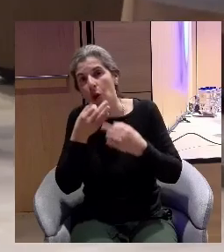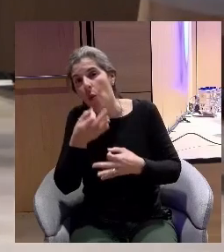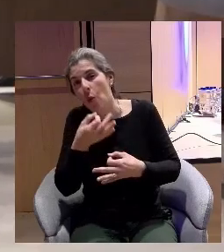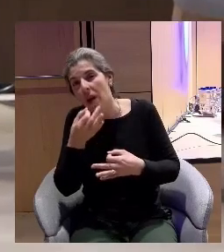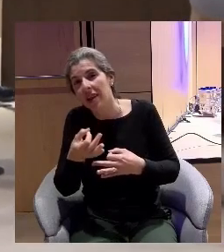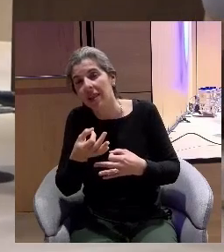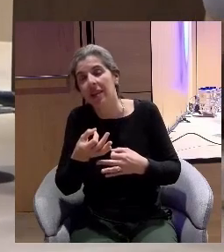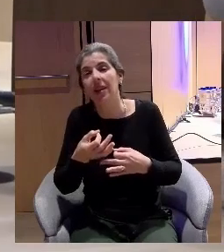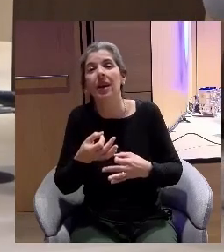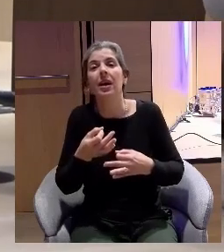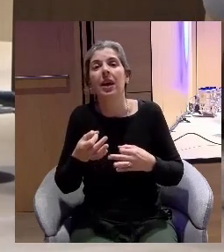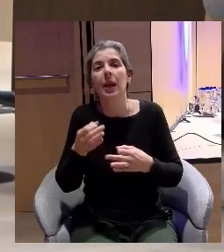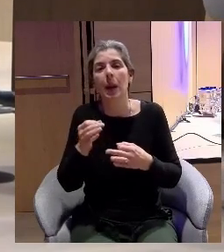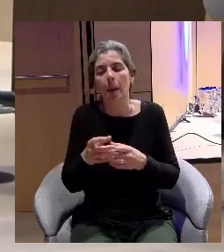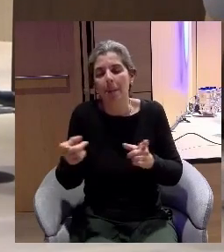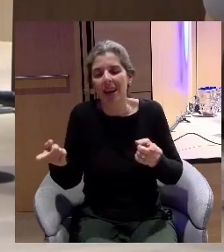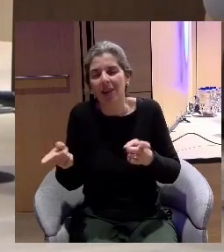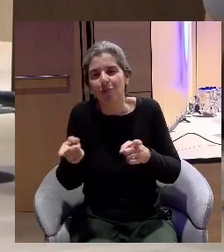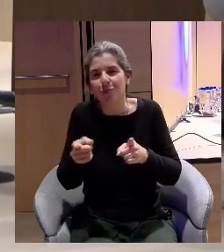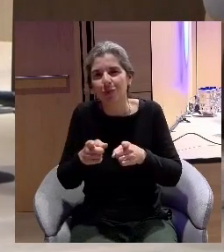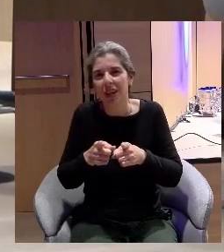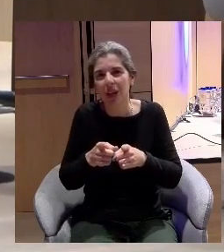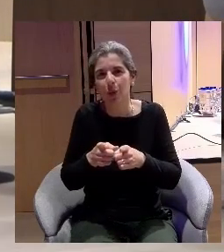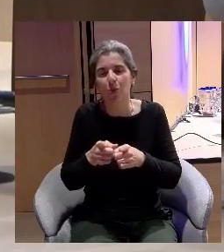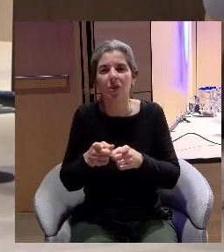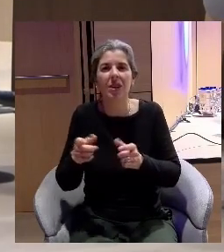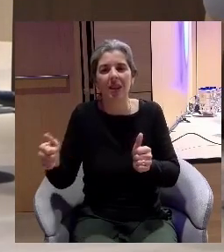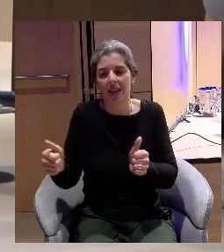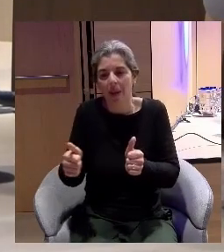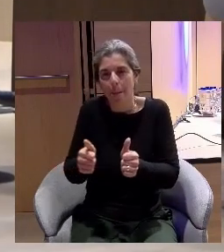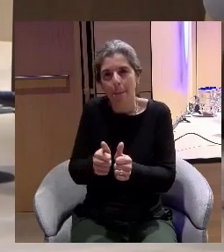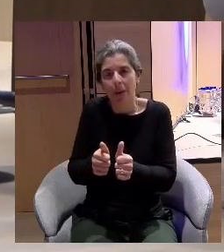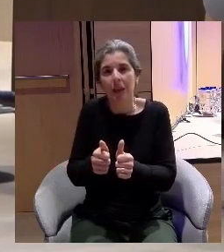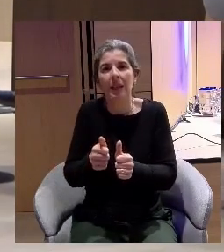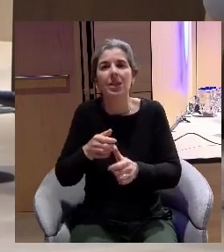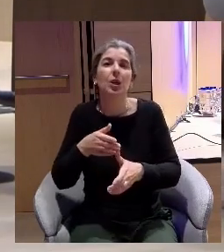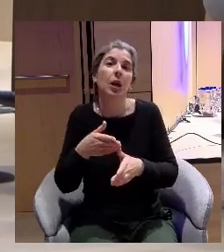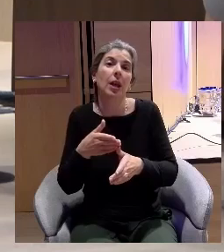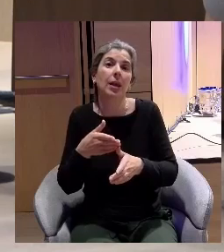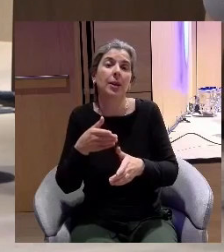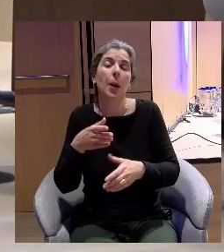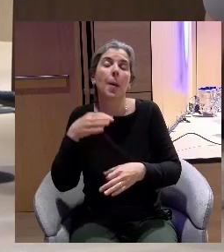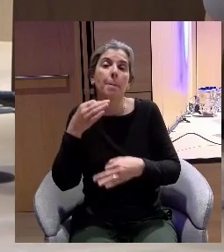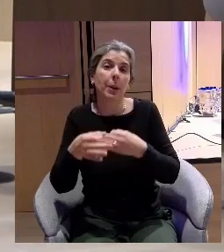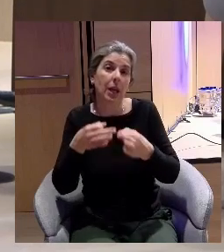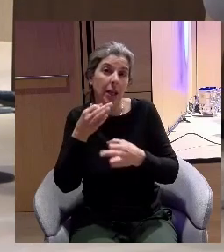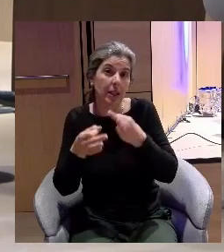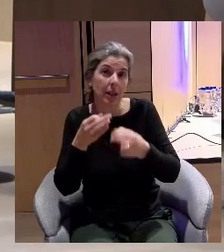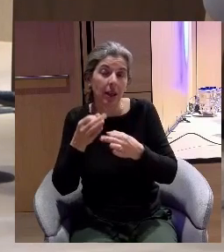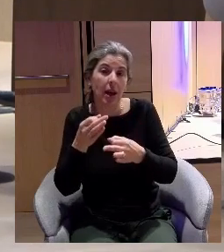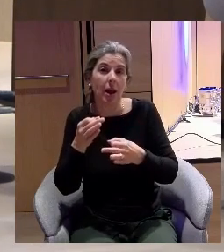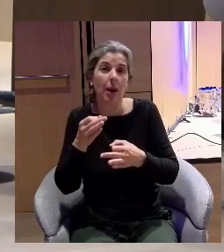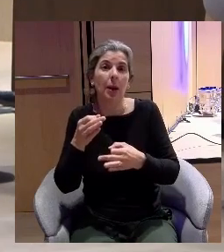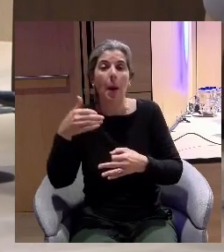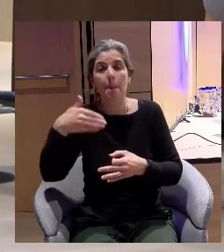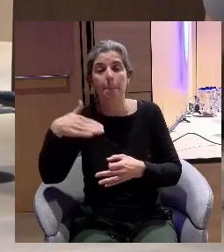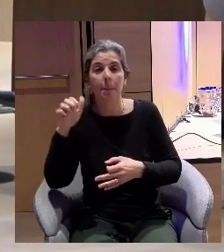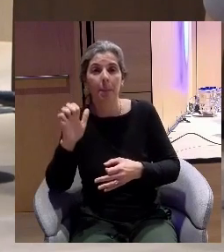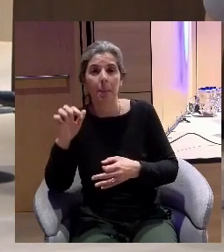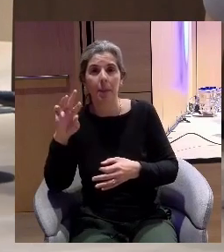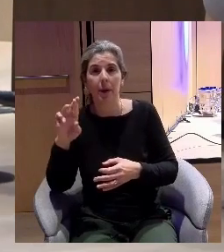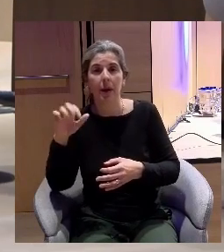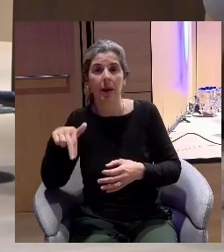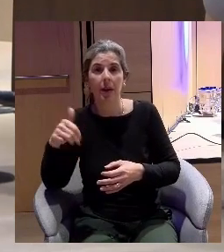reducir esta brecha que mencionaba, ¿no? Bernardo en su presentación, de entre las personas que ejercen